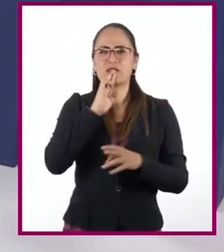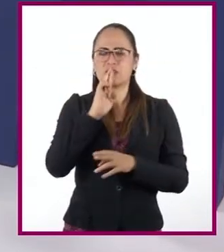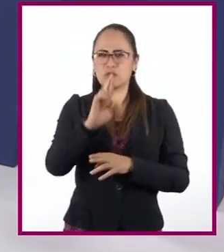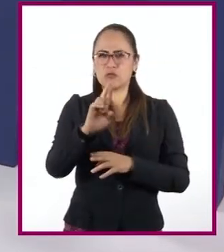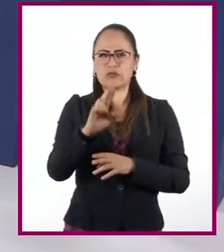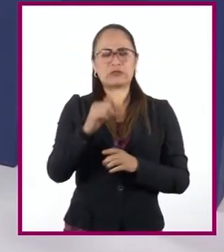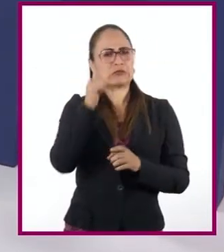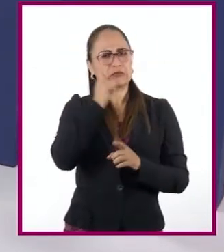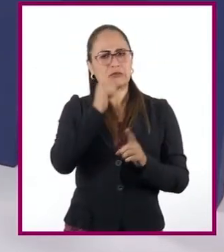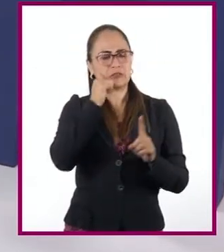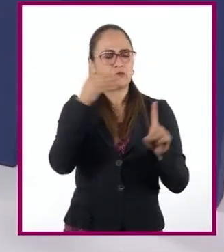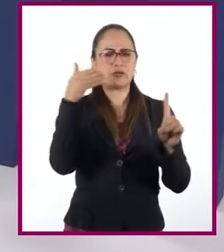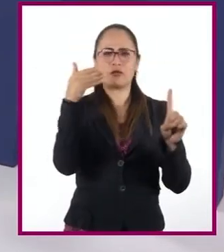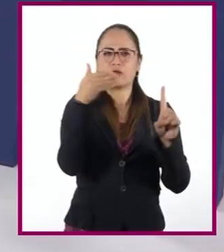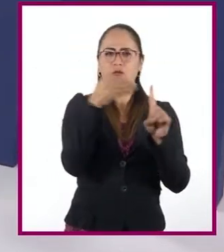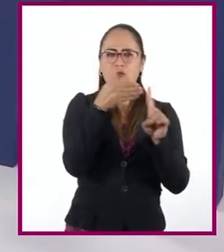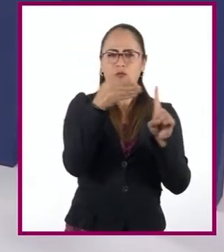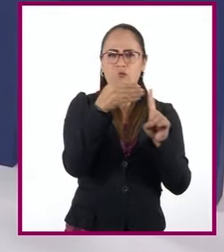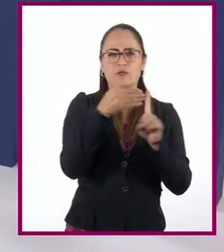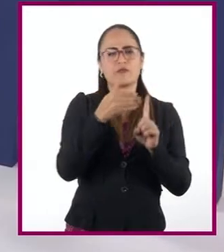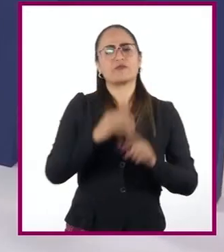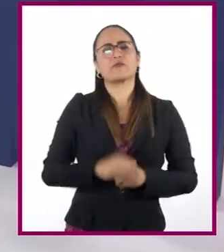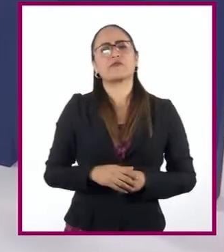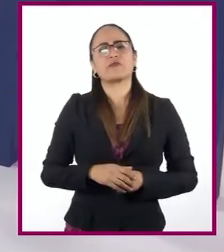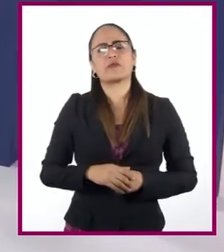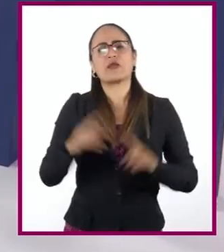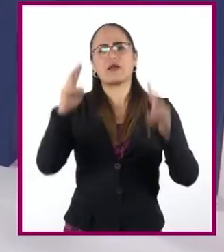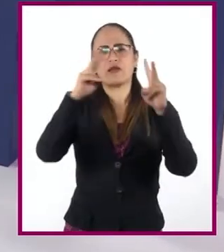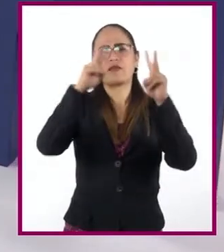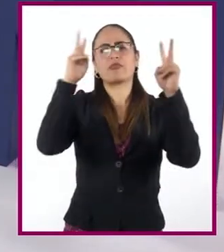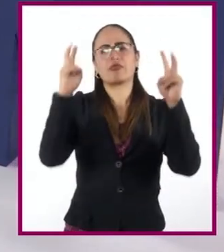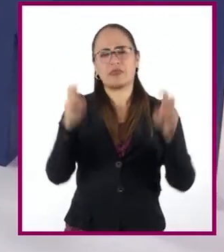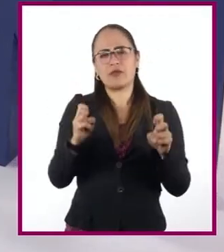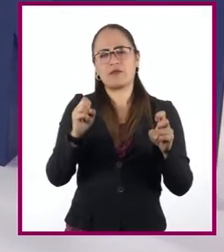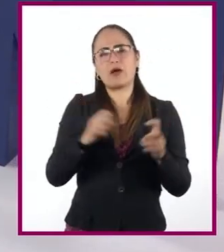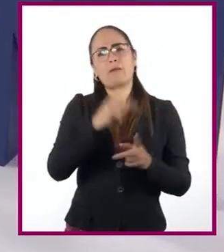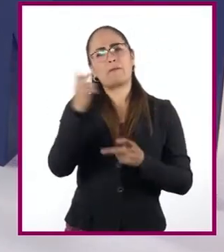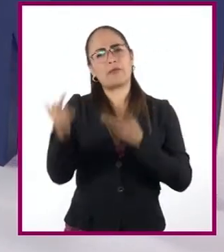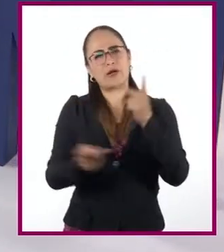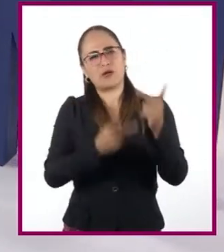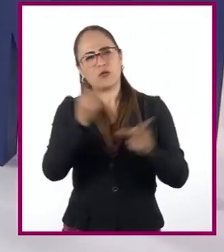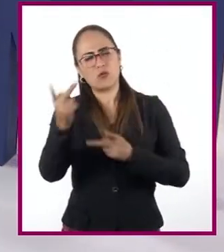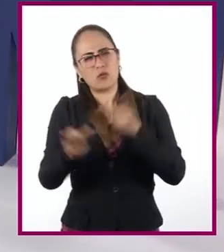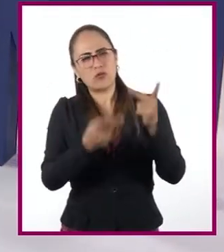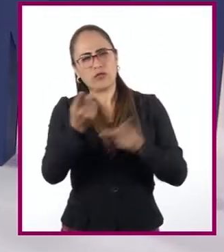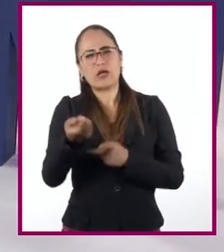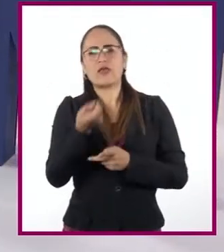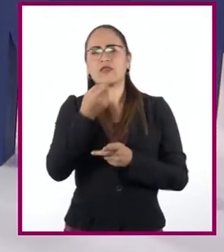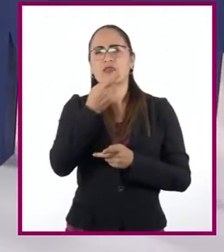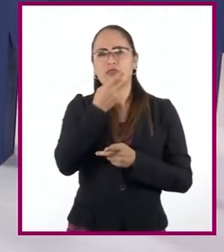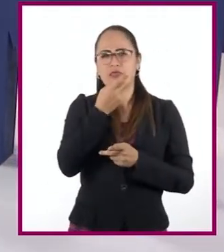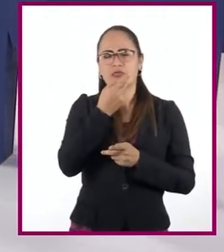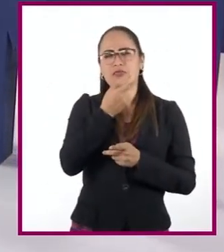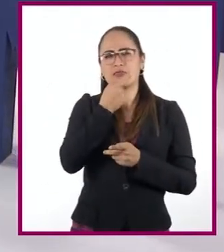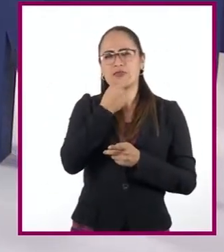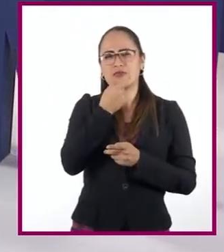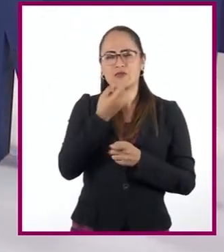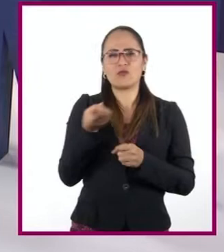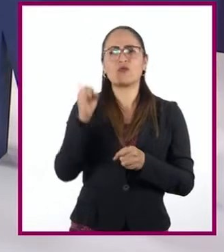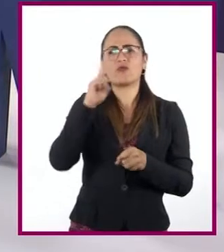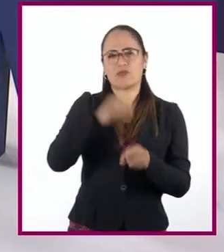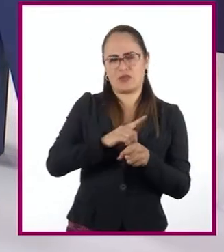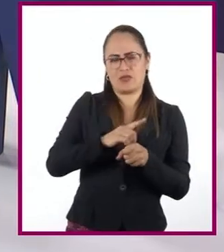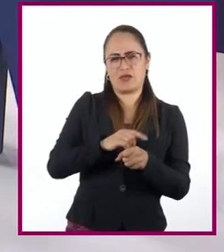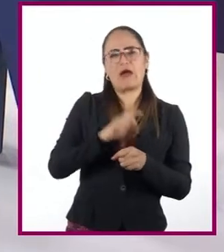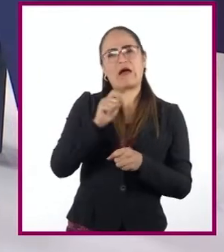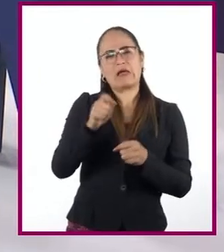su objetivo. En este caso, el título Sondeo en línea sobre el Día del Niño nos permite inferir que se